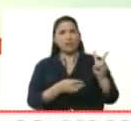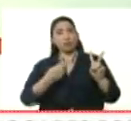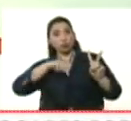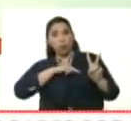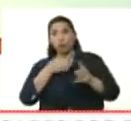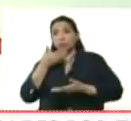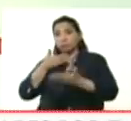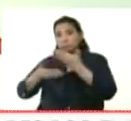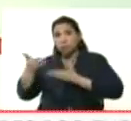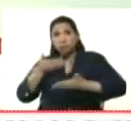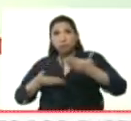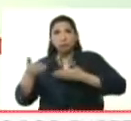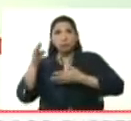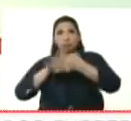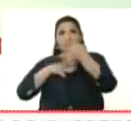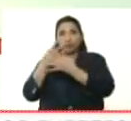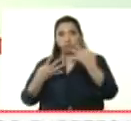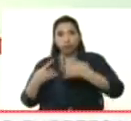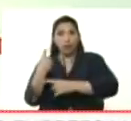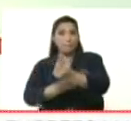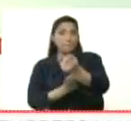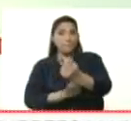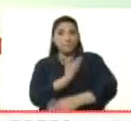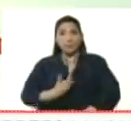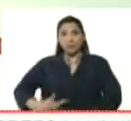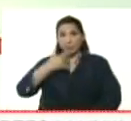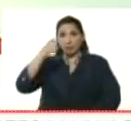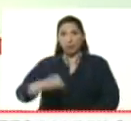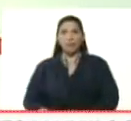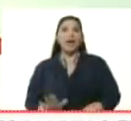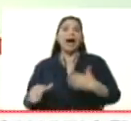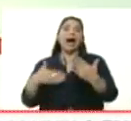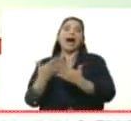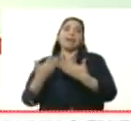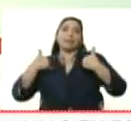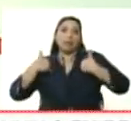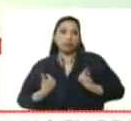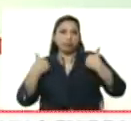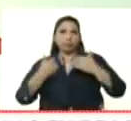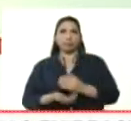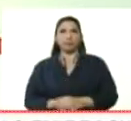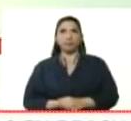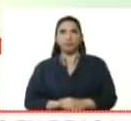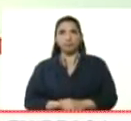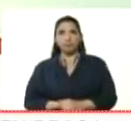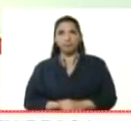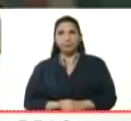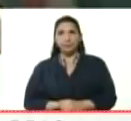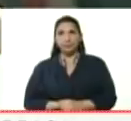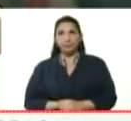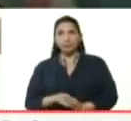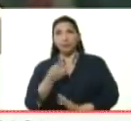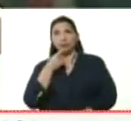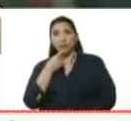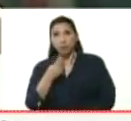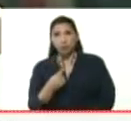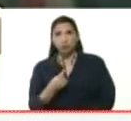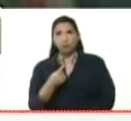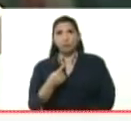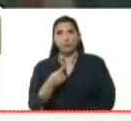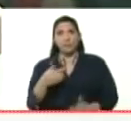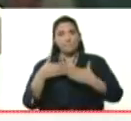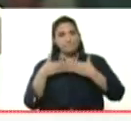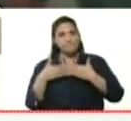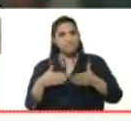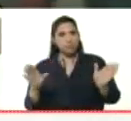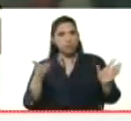relación transparente. El hermano presidente Nicolás Maduro, hasta el cansancio, ha dicho que está abierto al diálogo